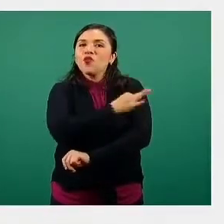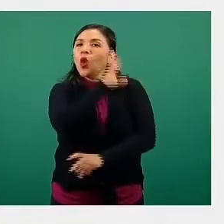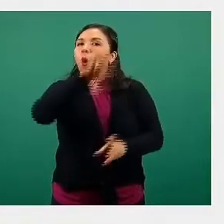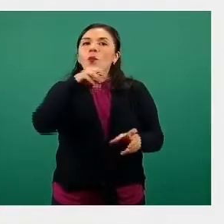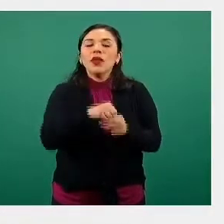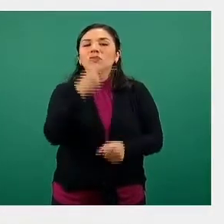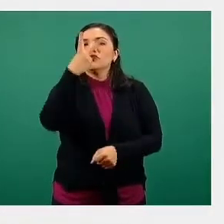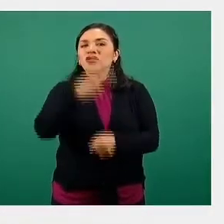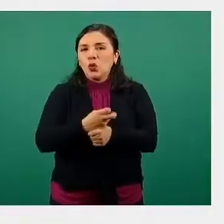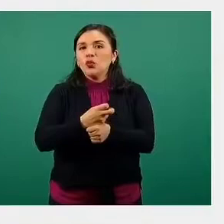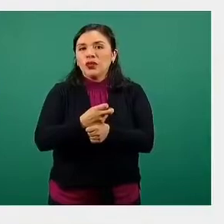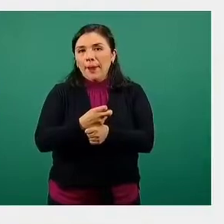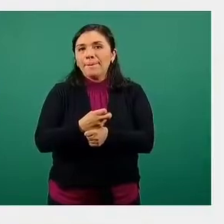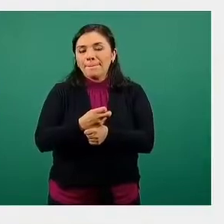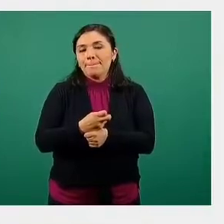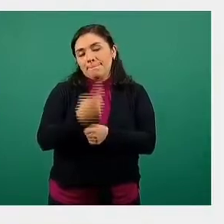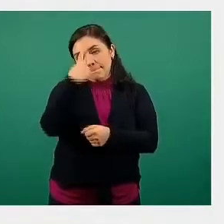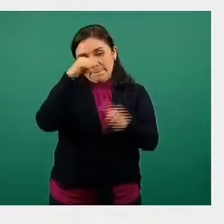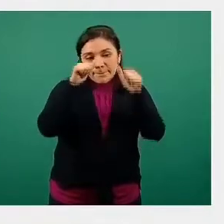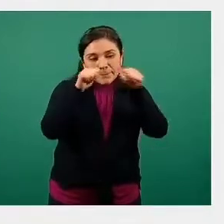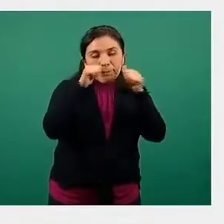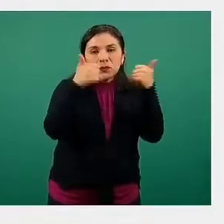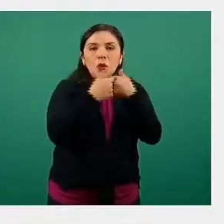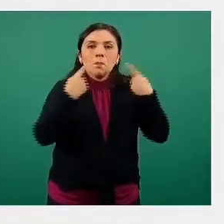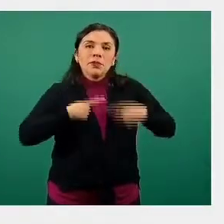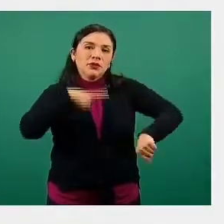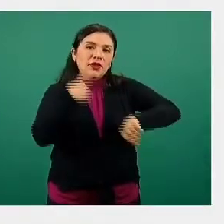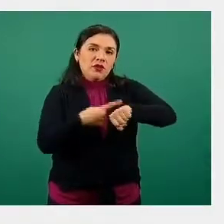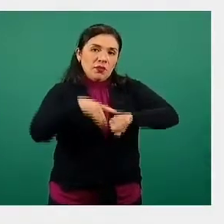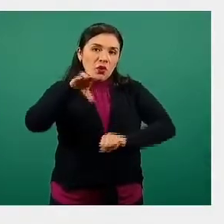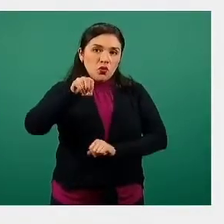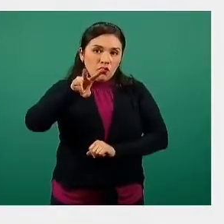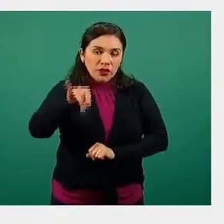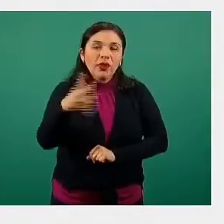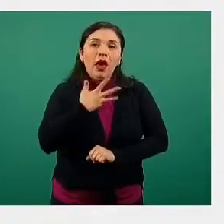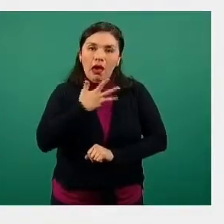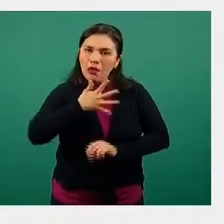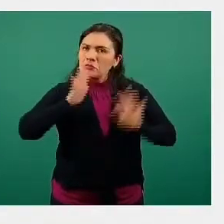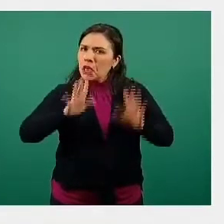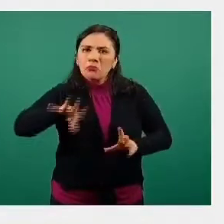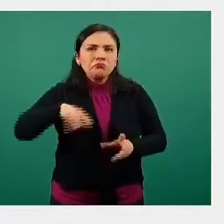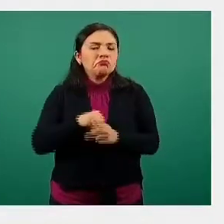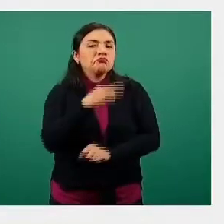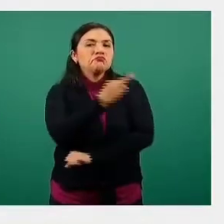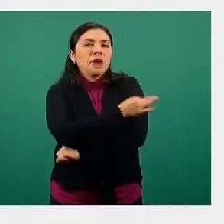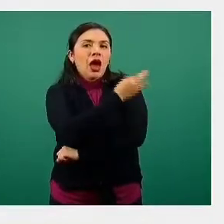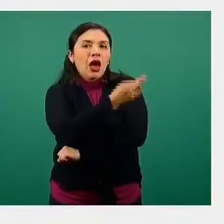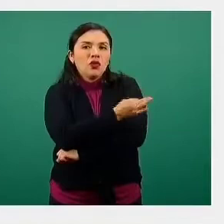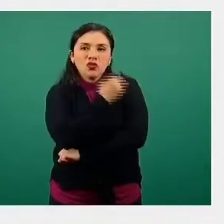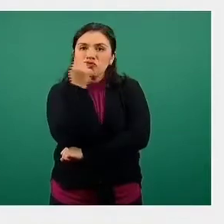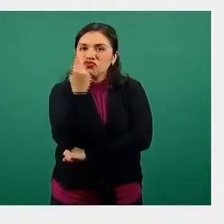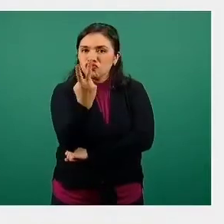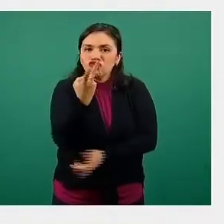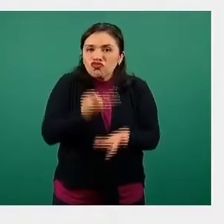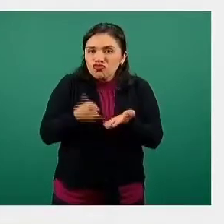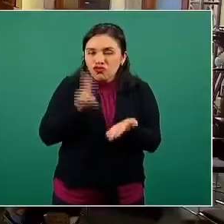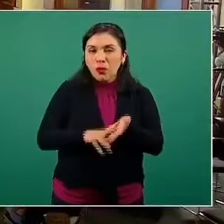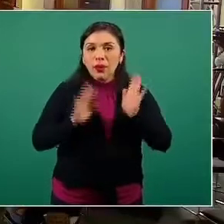de primera línea de contacto con el COVID, ya está vacunada por completo, ya tiene las dos